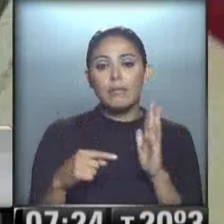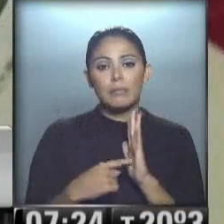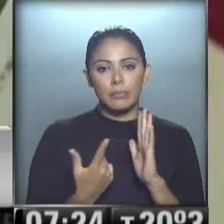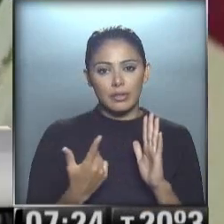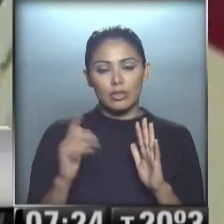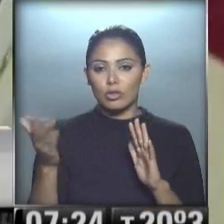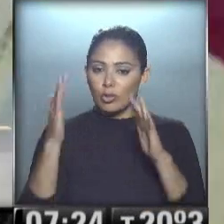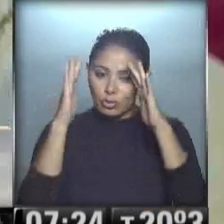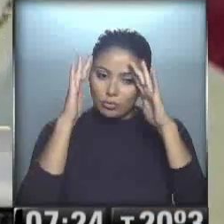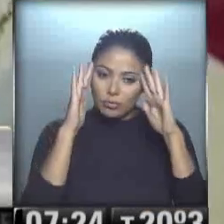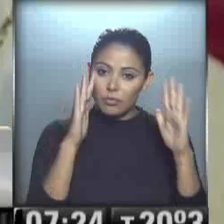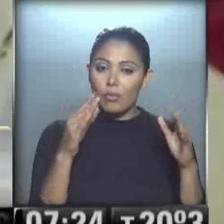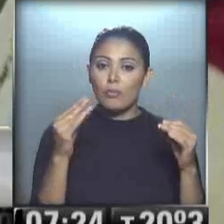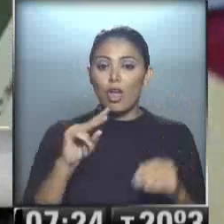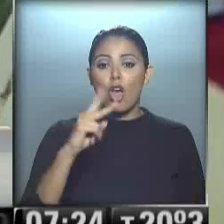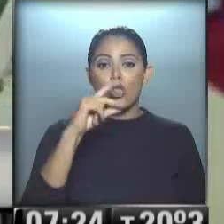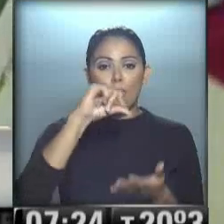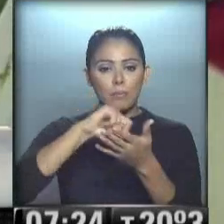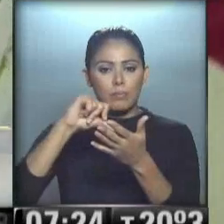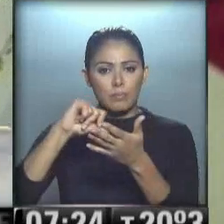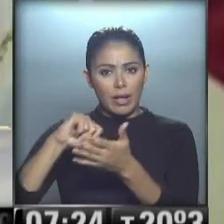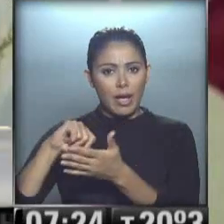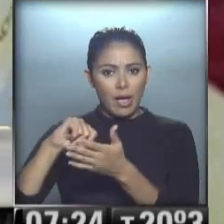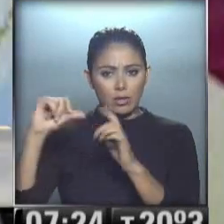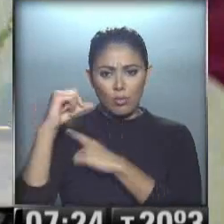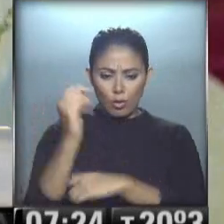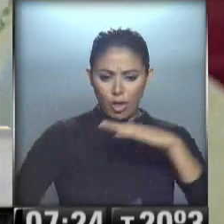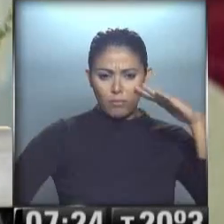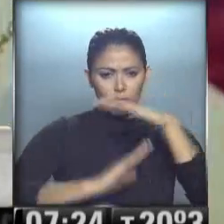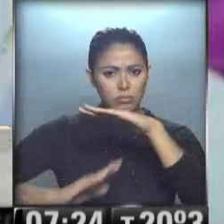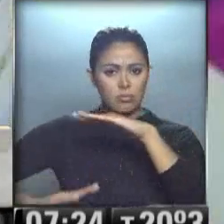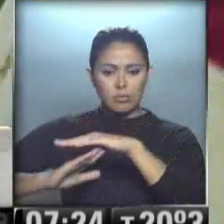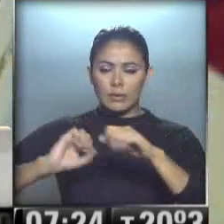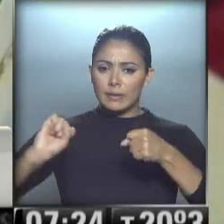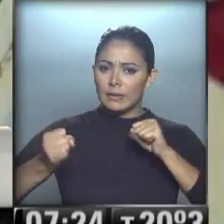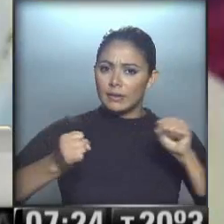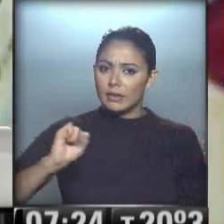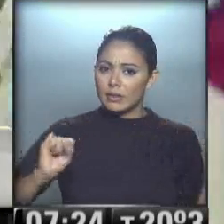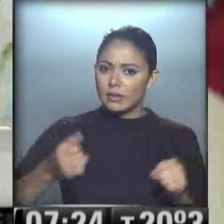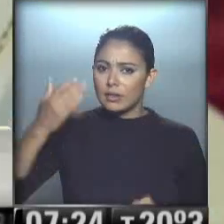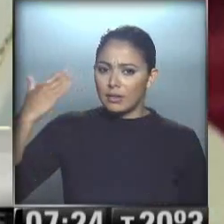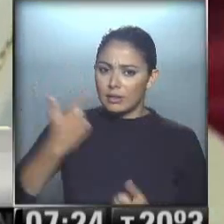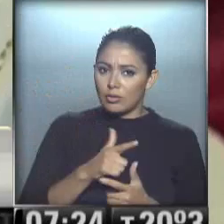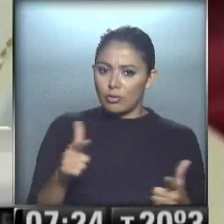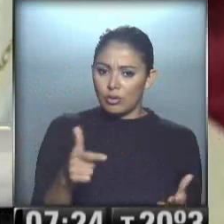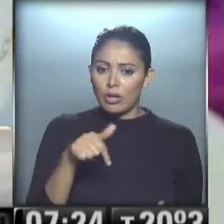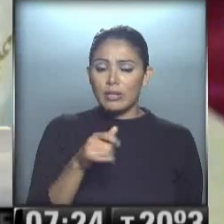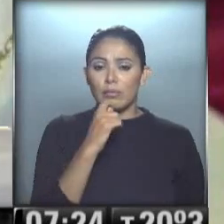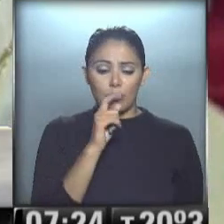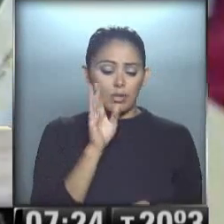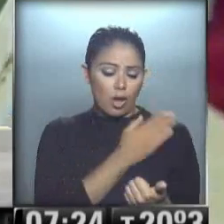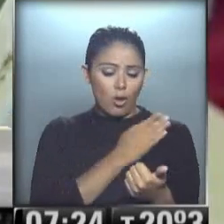en observación dado que dos de las potencias del mundo están teniendo una tensión como hace tiempo No la tenían estamos hablando